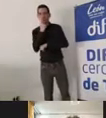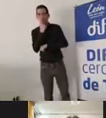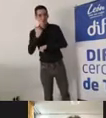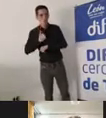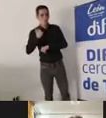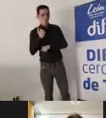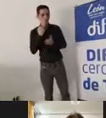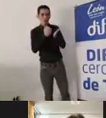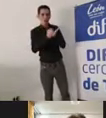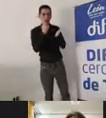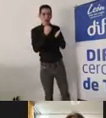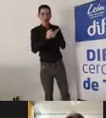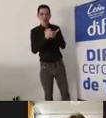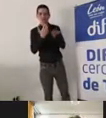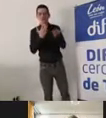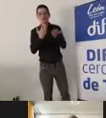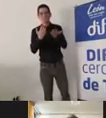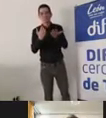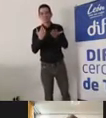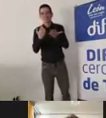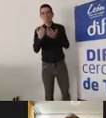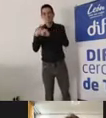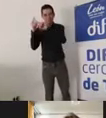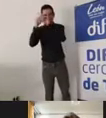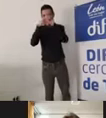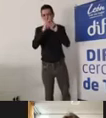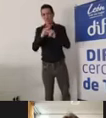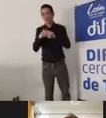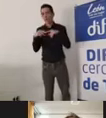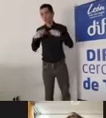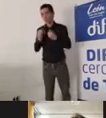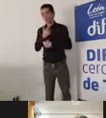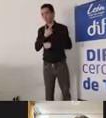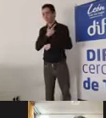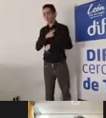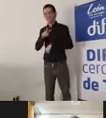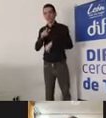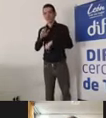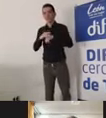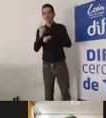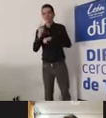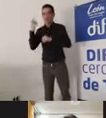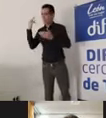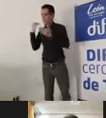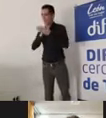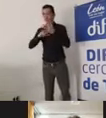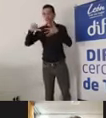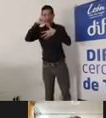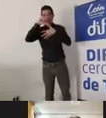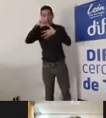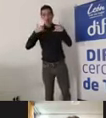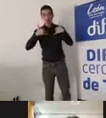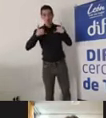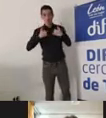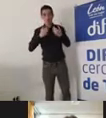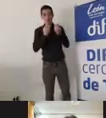también. Los jóvenes en América Latina son una población que ha sido históricamente criminalizada y estigmatizada. Asociamos todas las